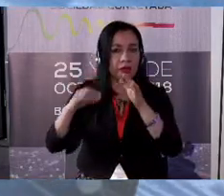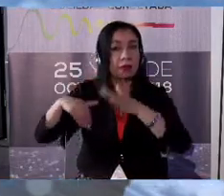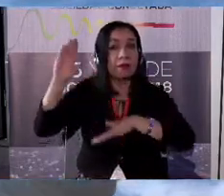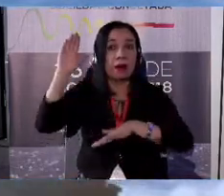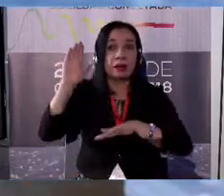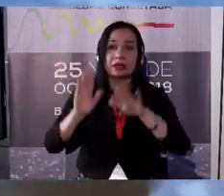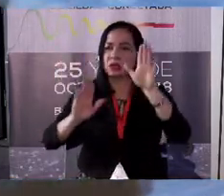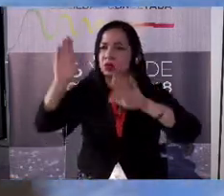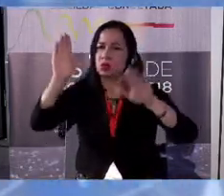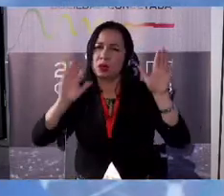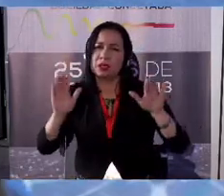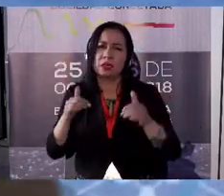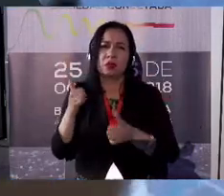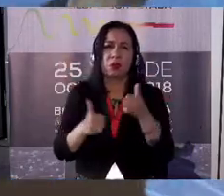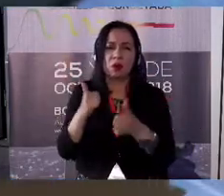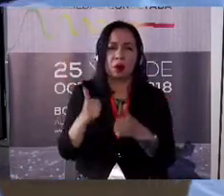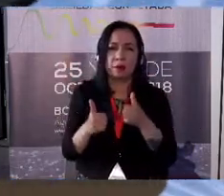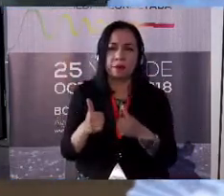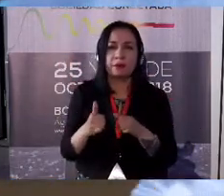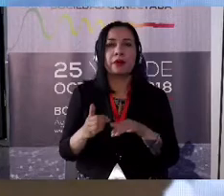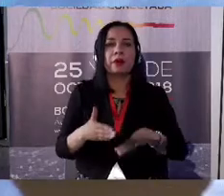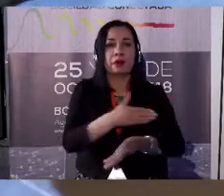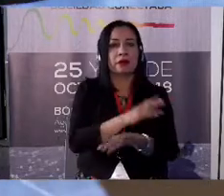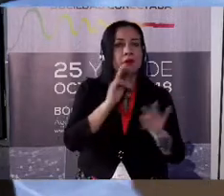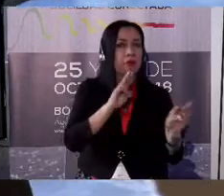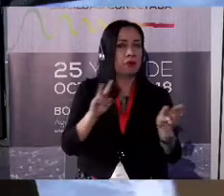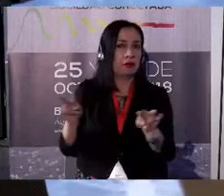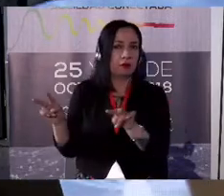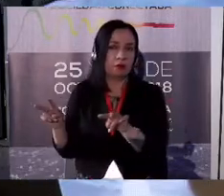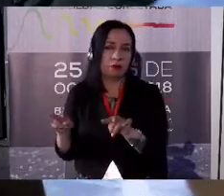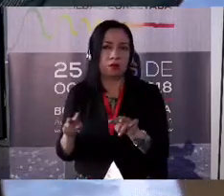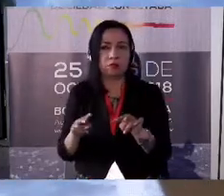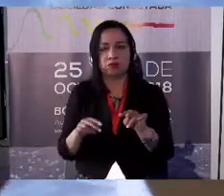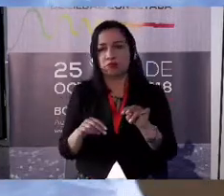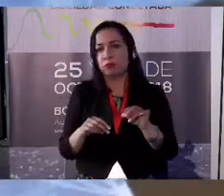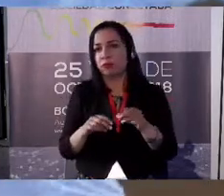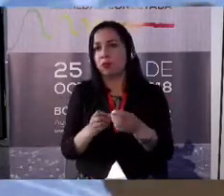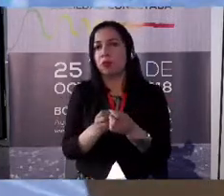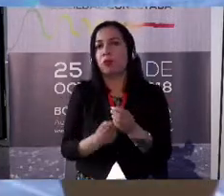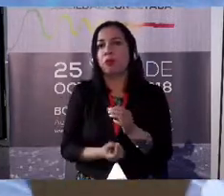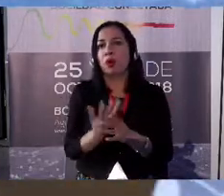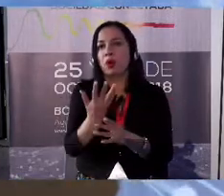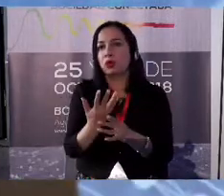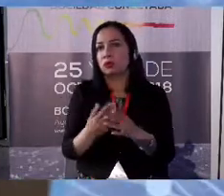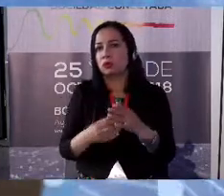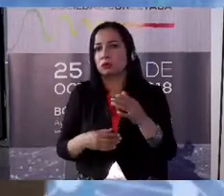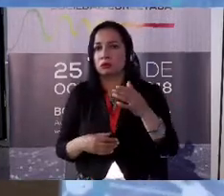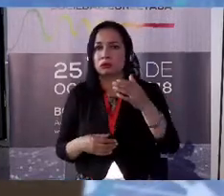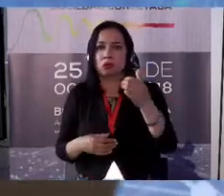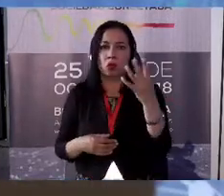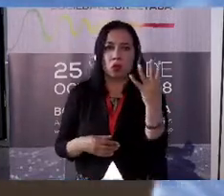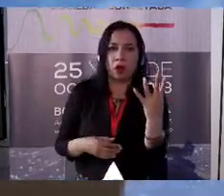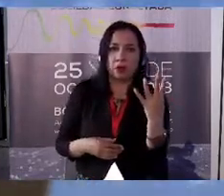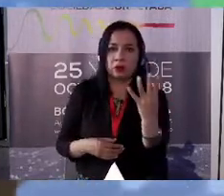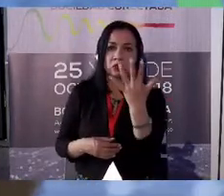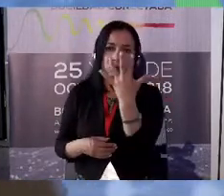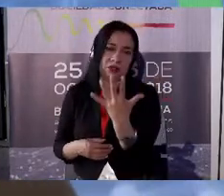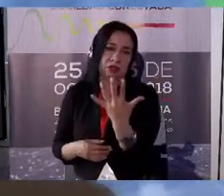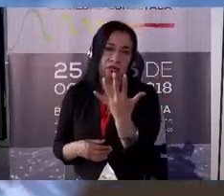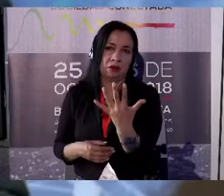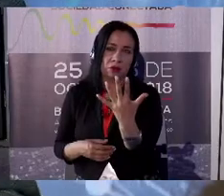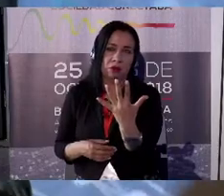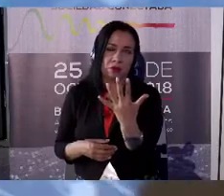subasta, es el siguiente. Ustedes vieron que teníamos 5 o 4 productos. El asunto es que si alguien